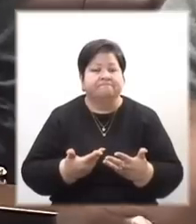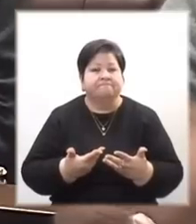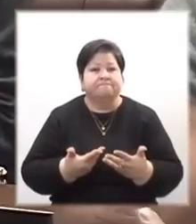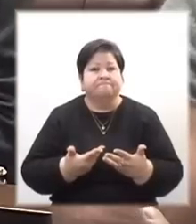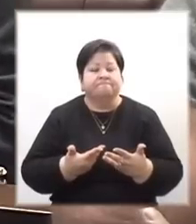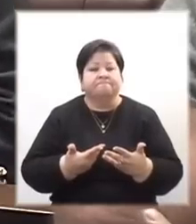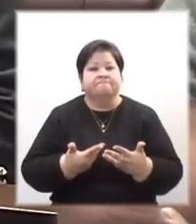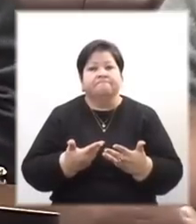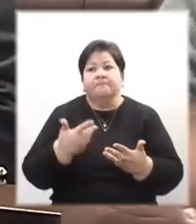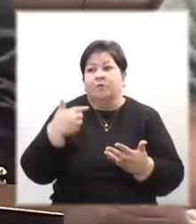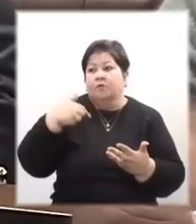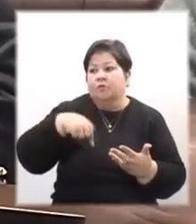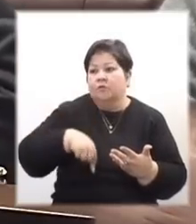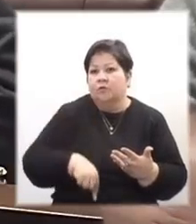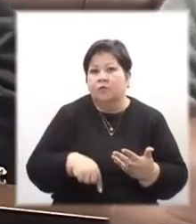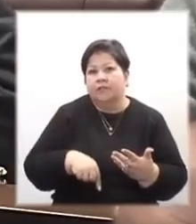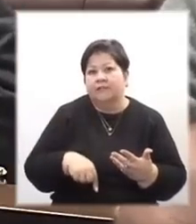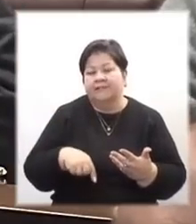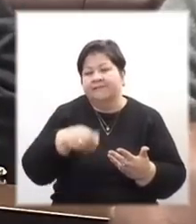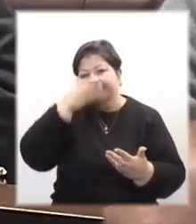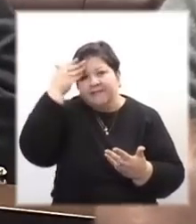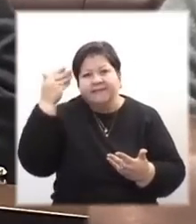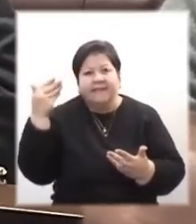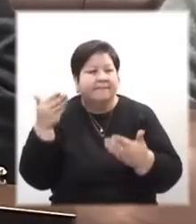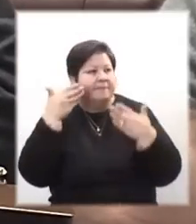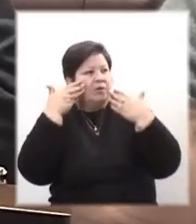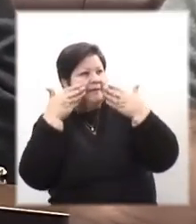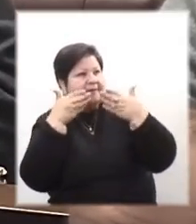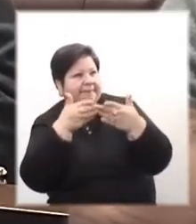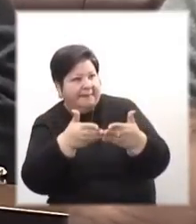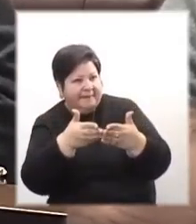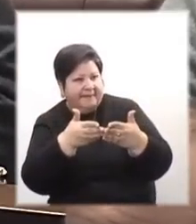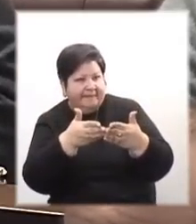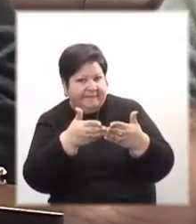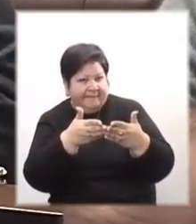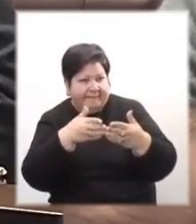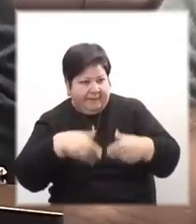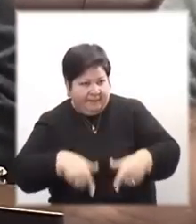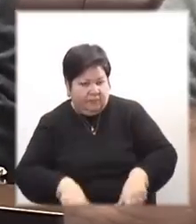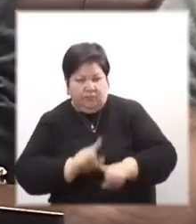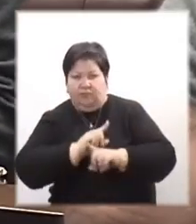Nosotros pensamos que hoy no es el Frente Amplio el que interpela al ministro, es la realidad.